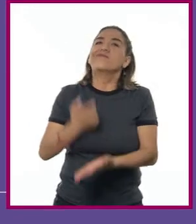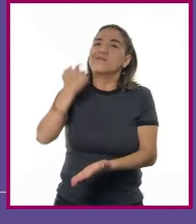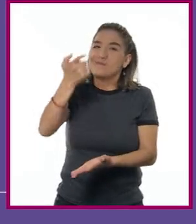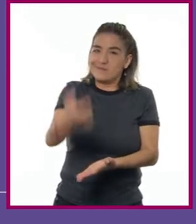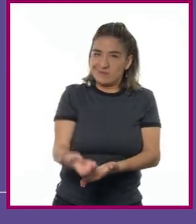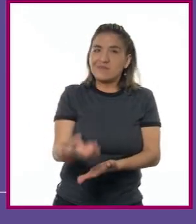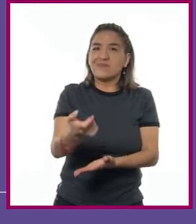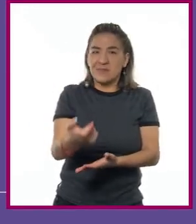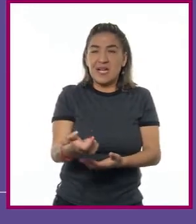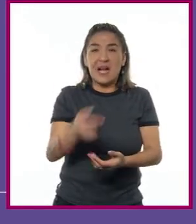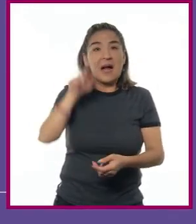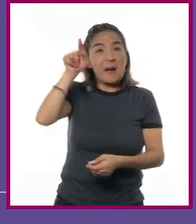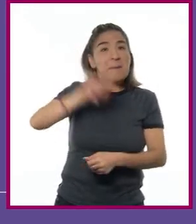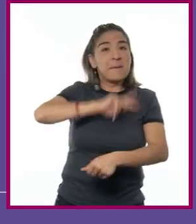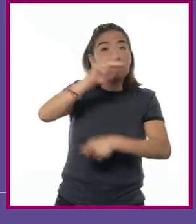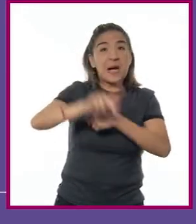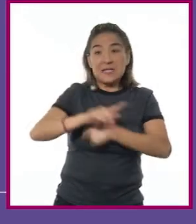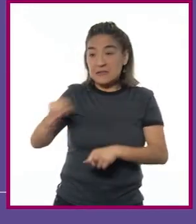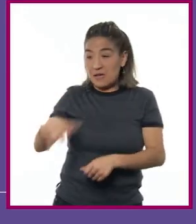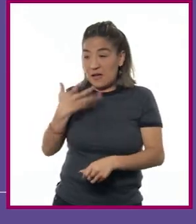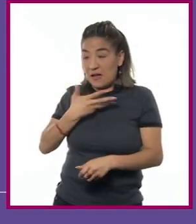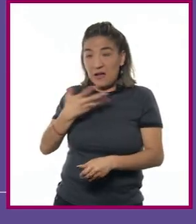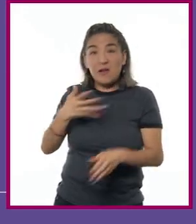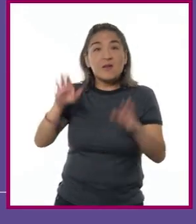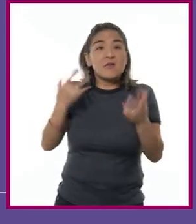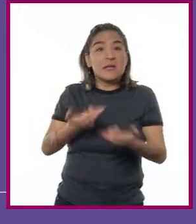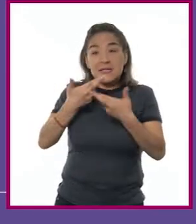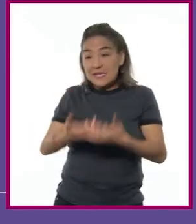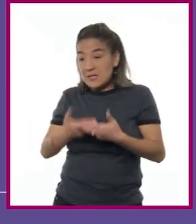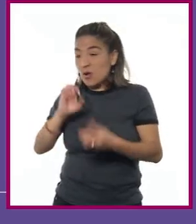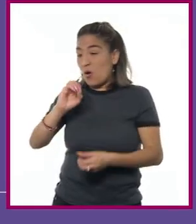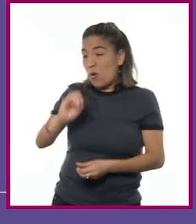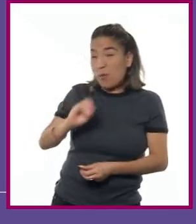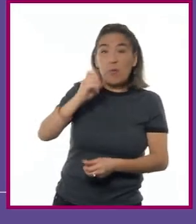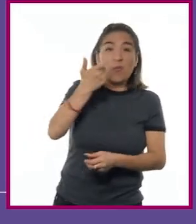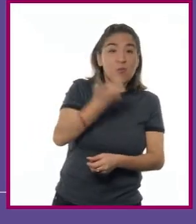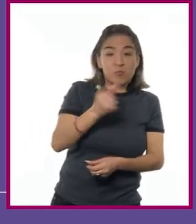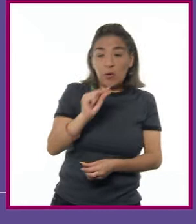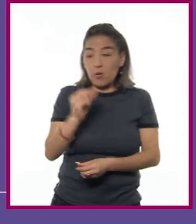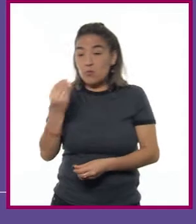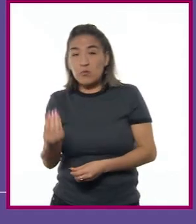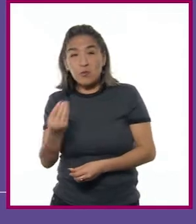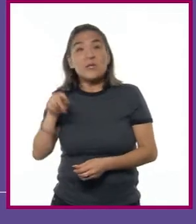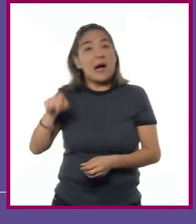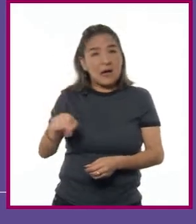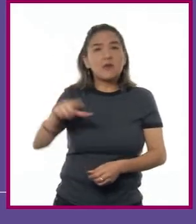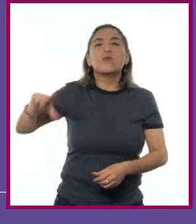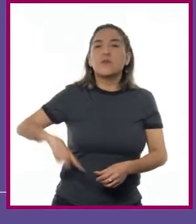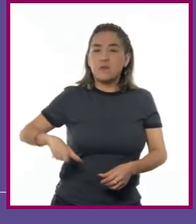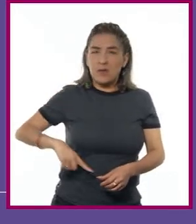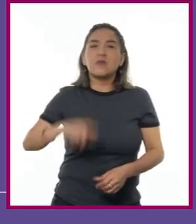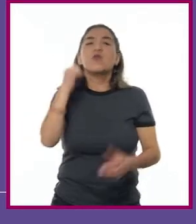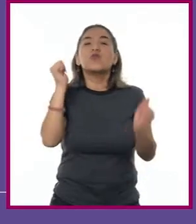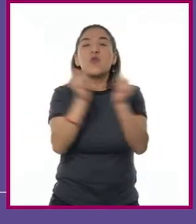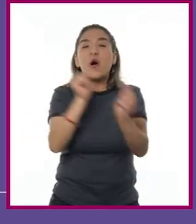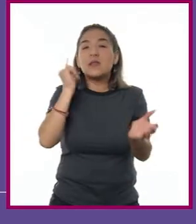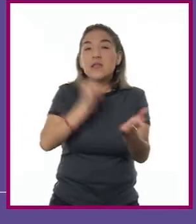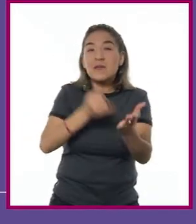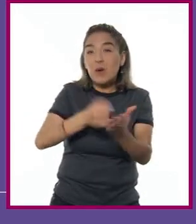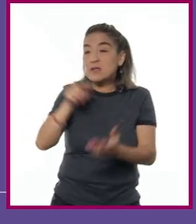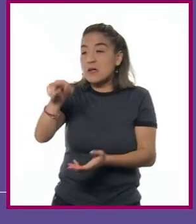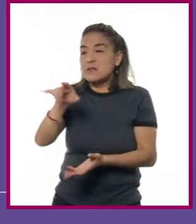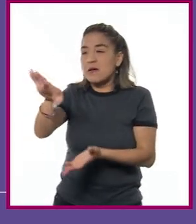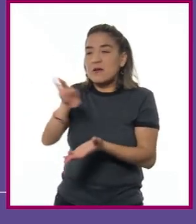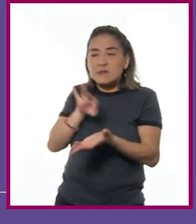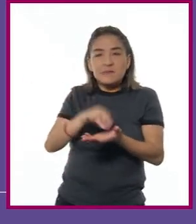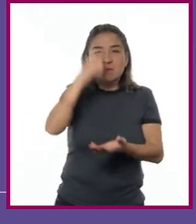Más allá de que los países tengan muchos o pocos recursos, los gobiernos captan mediante impuestos una parte del